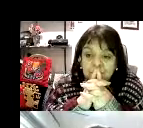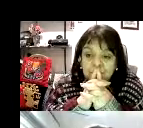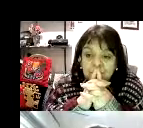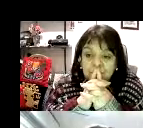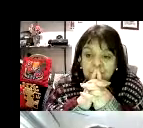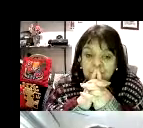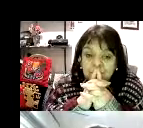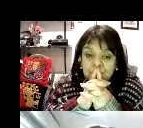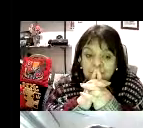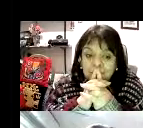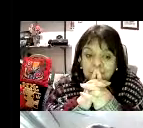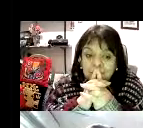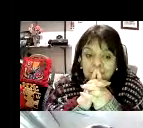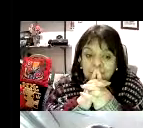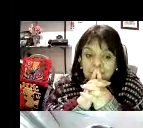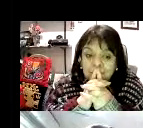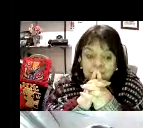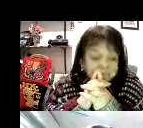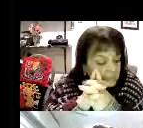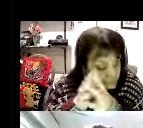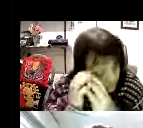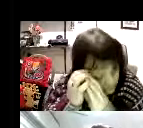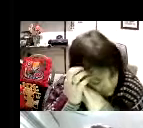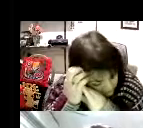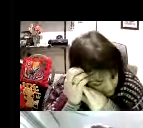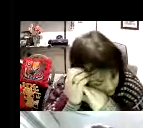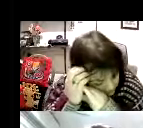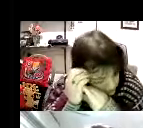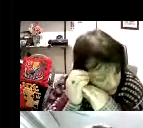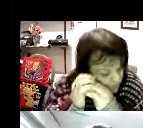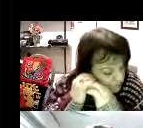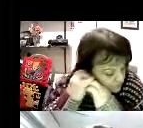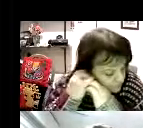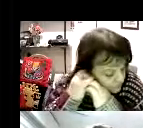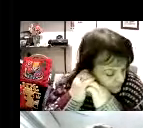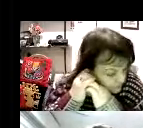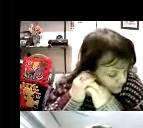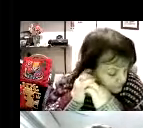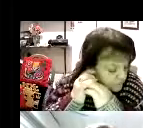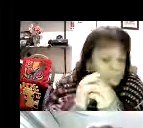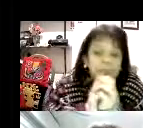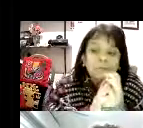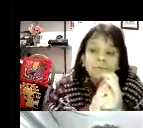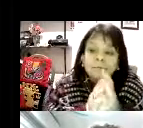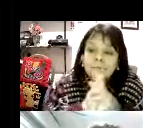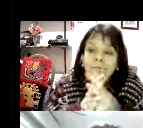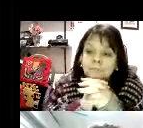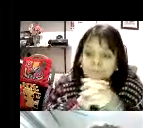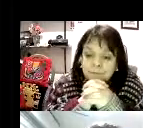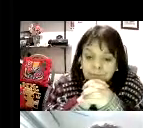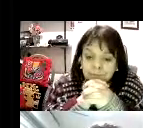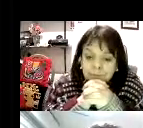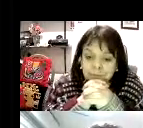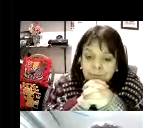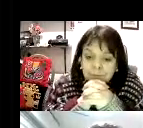distintos trabajos a nivel nacional, que son bastante, tienen unos años, pero en realidad sirven igual, ¿no? Que